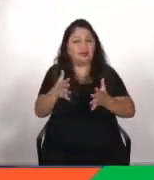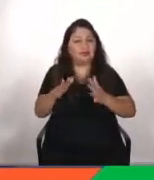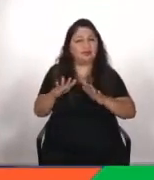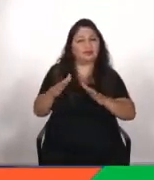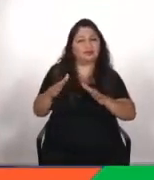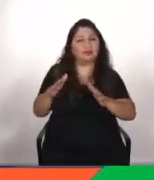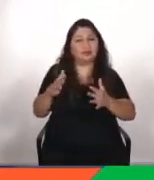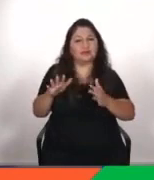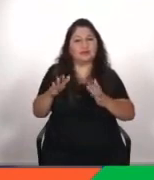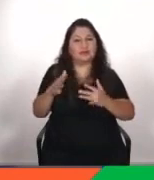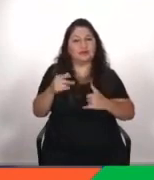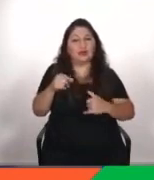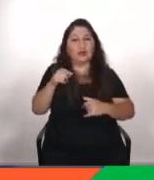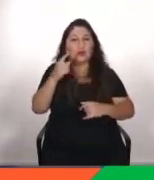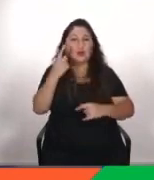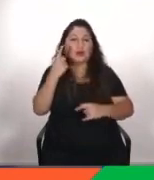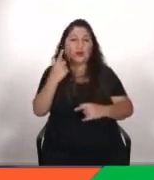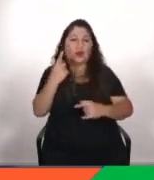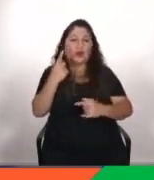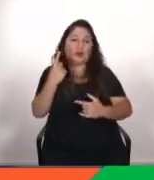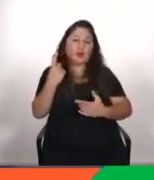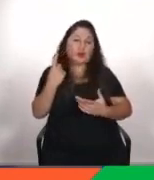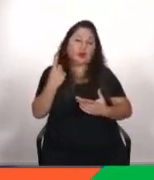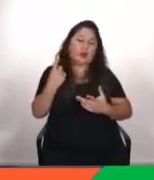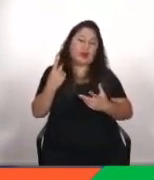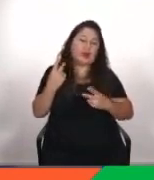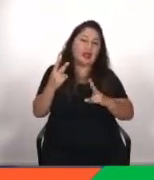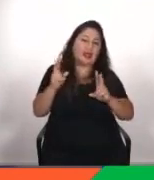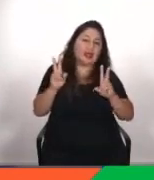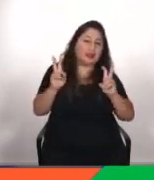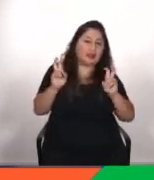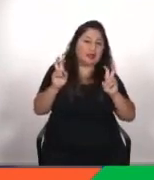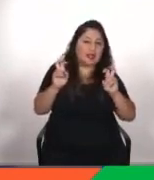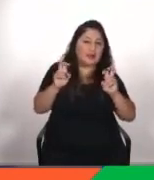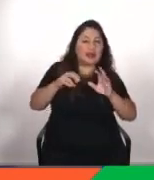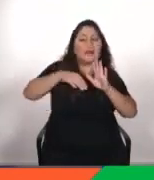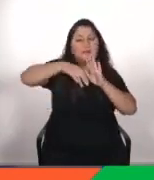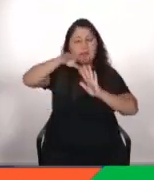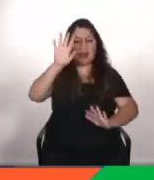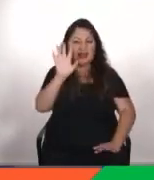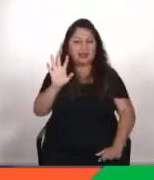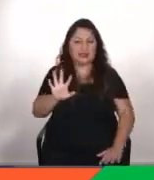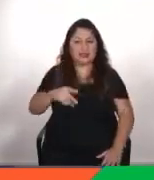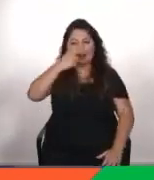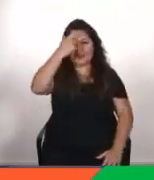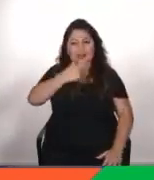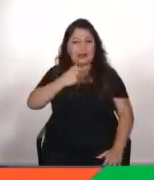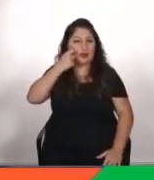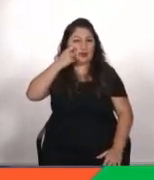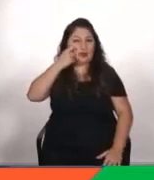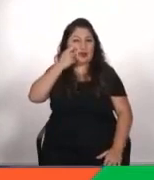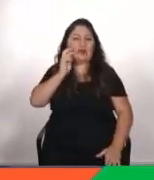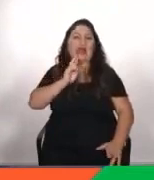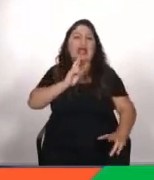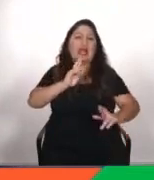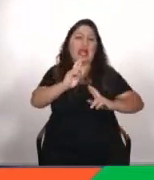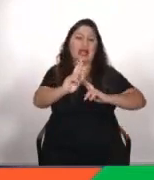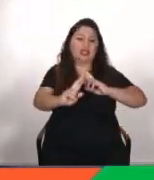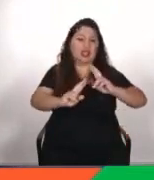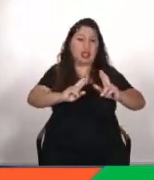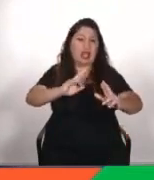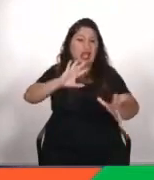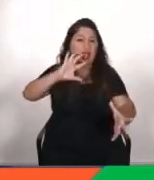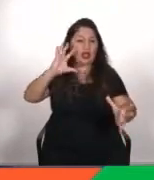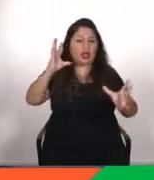una de las facetas que más nos caracterizan como seres humanos a la hora de relacionarnos con el mundo